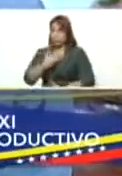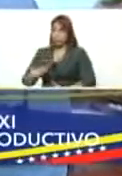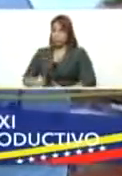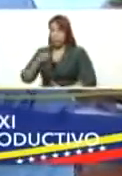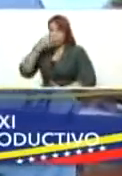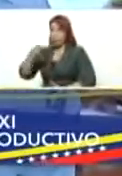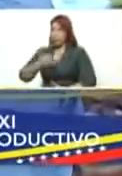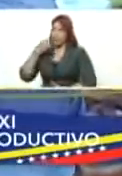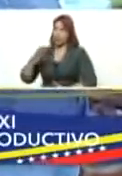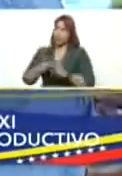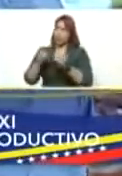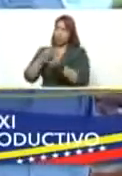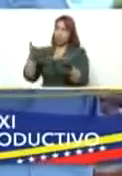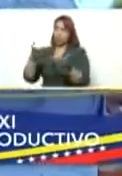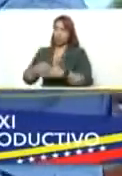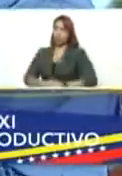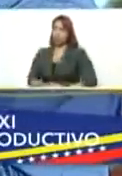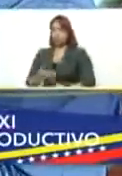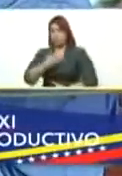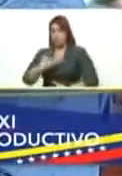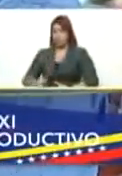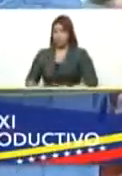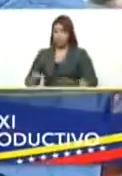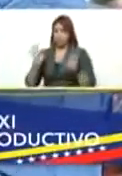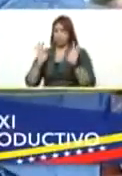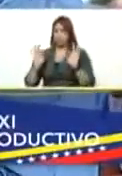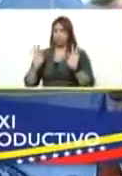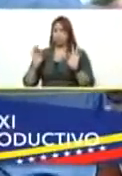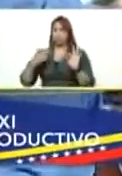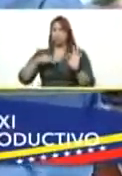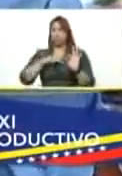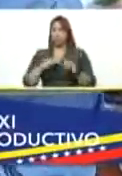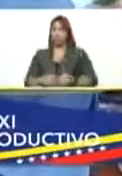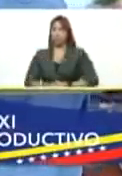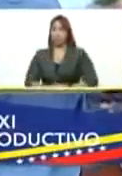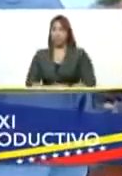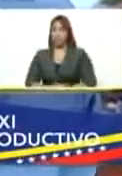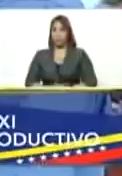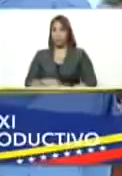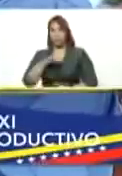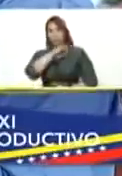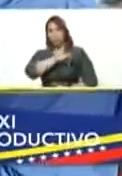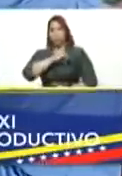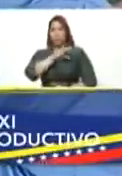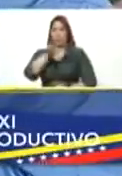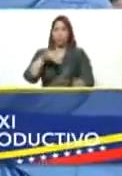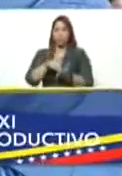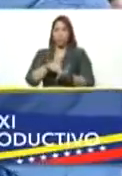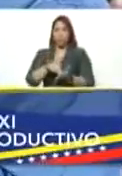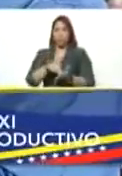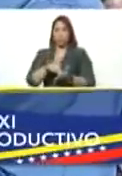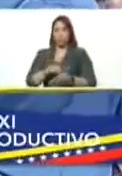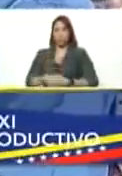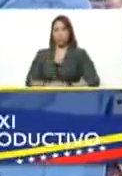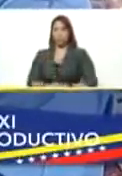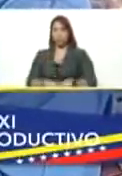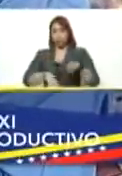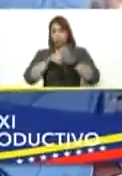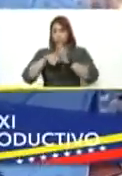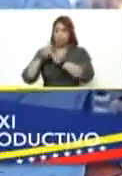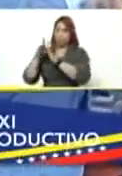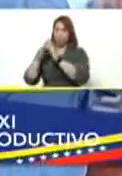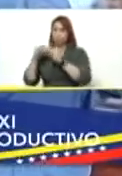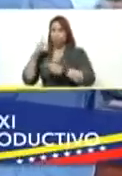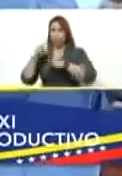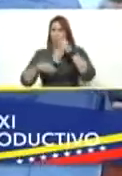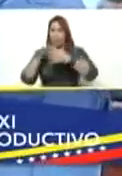tardes a todas y a todos. Presidente, efectivamente estamos en la comisión, hay una comisión nacional desarrollando todo el